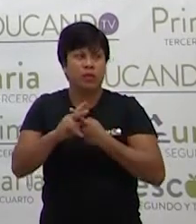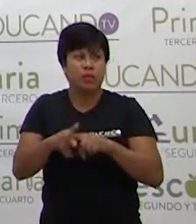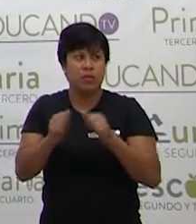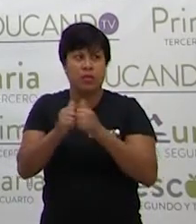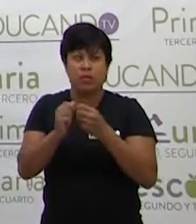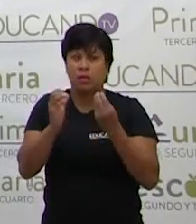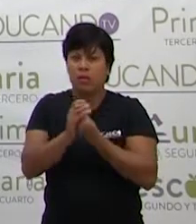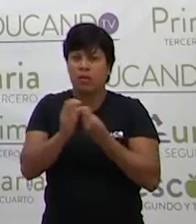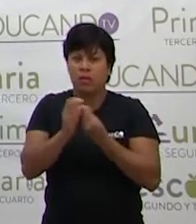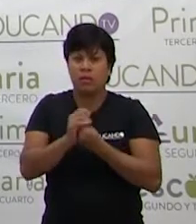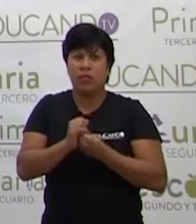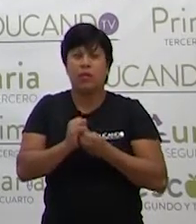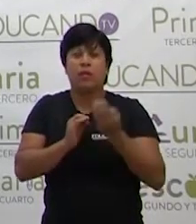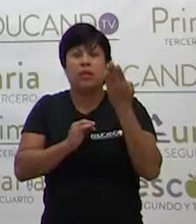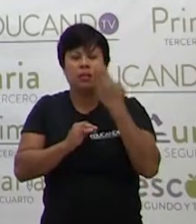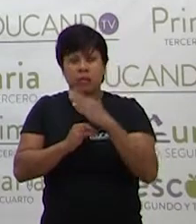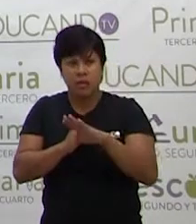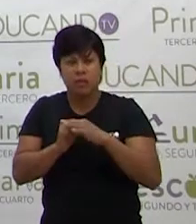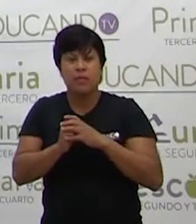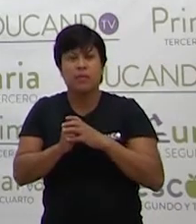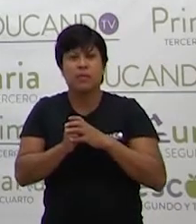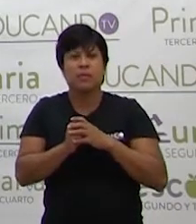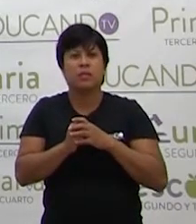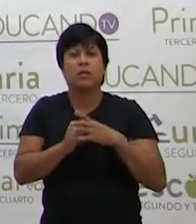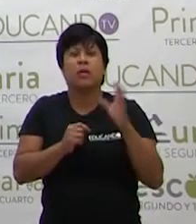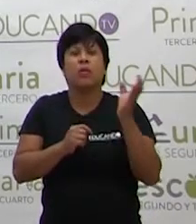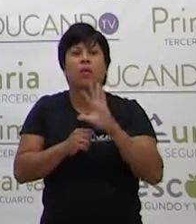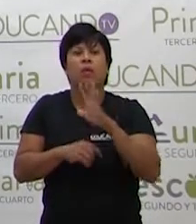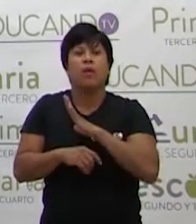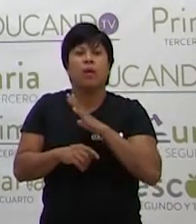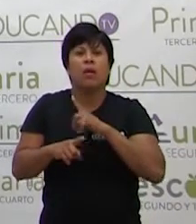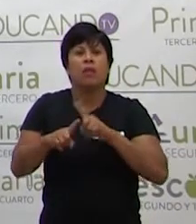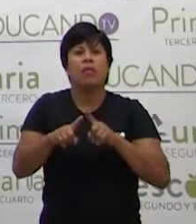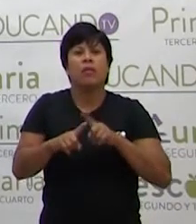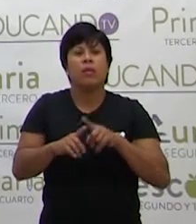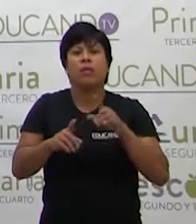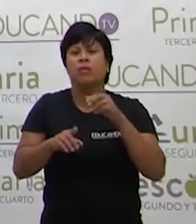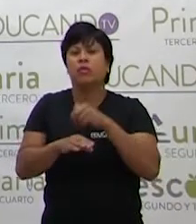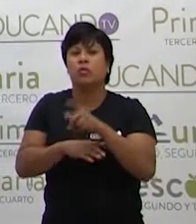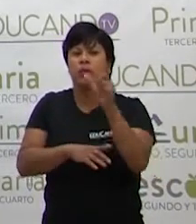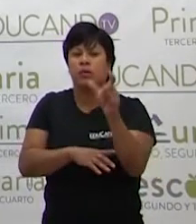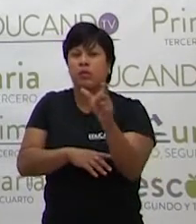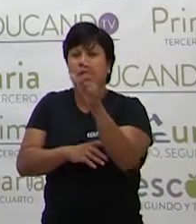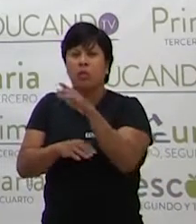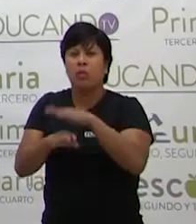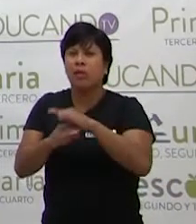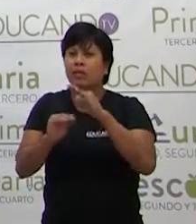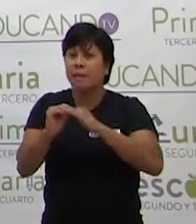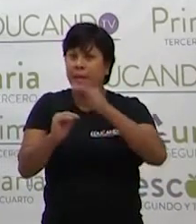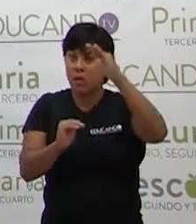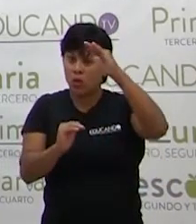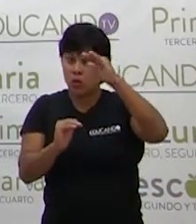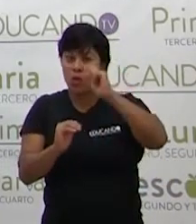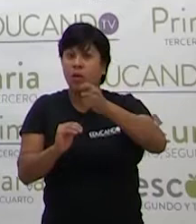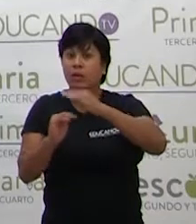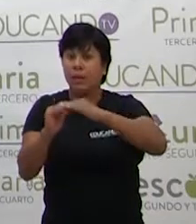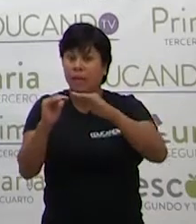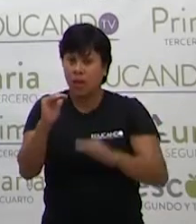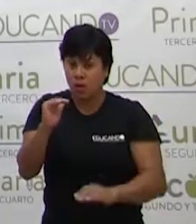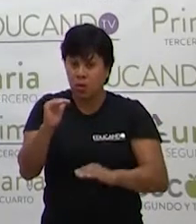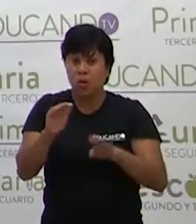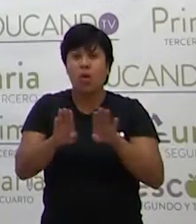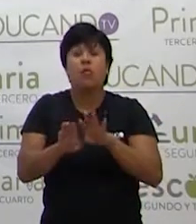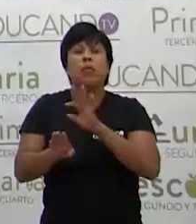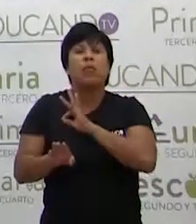clase. ¿Sabes? Cuando se te presentan ciertas cantidades, ¿tú sabes cuál es mayor, cuál es menor? ¿Cómo